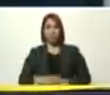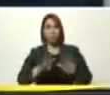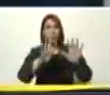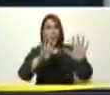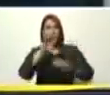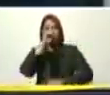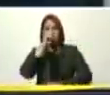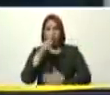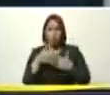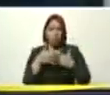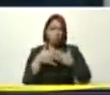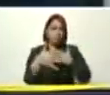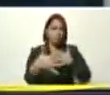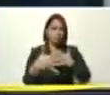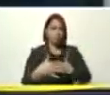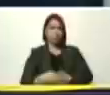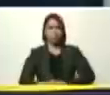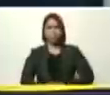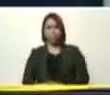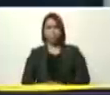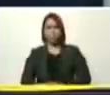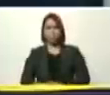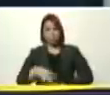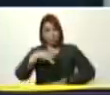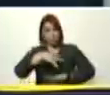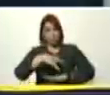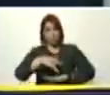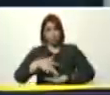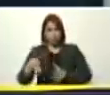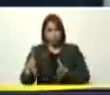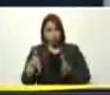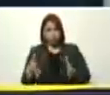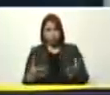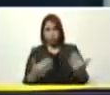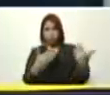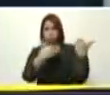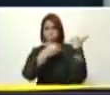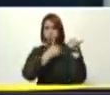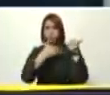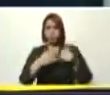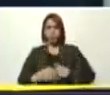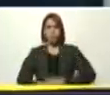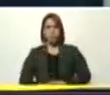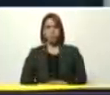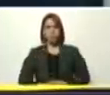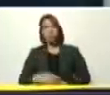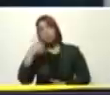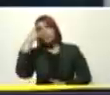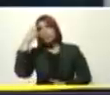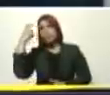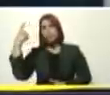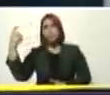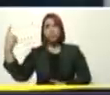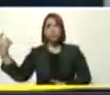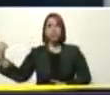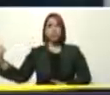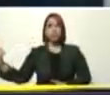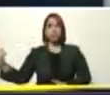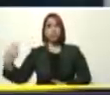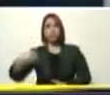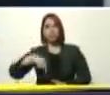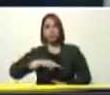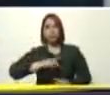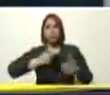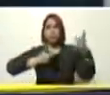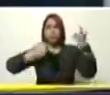9 años que nos ha tocado conducir los sueños de nuestros